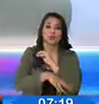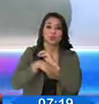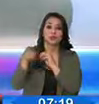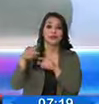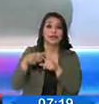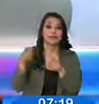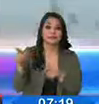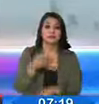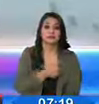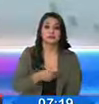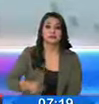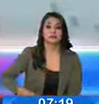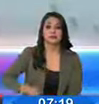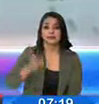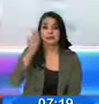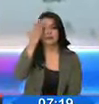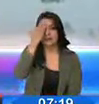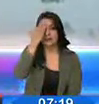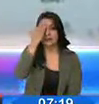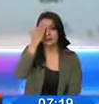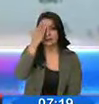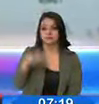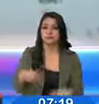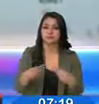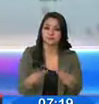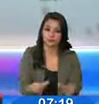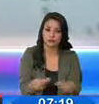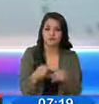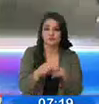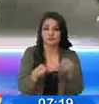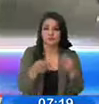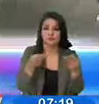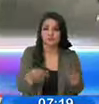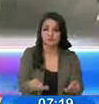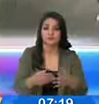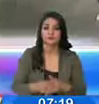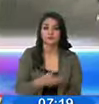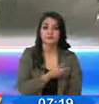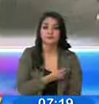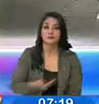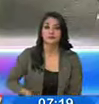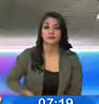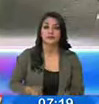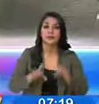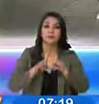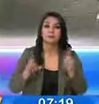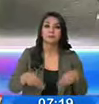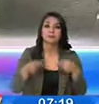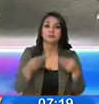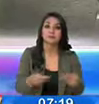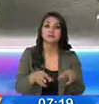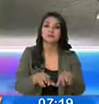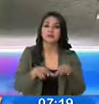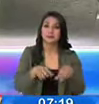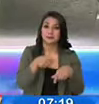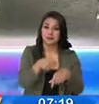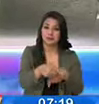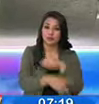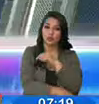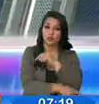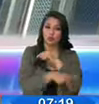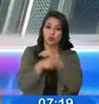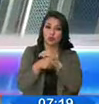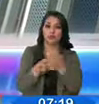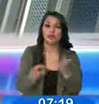tenía conocimiento de estas adjudicaciones. El presidente de la empresa a la que fue entregada la concesión deberá comparecer en